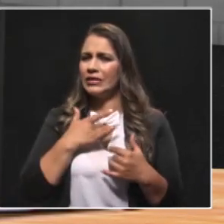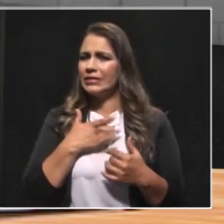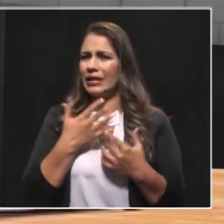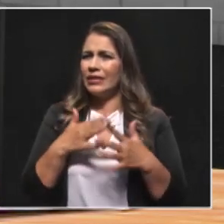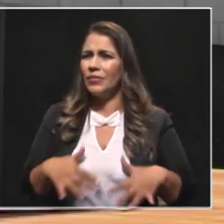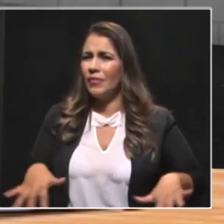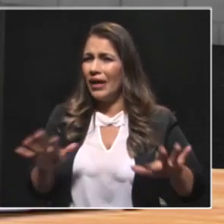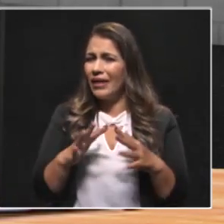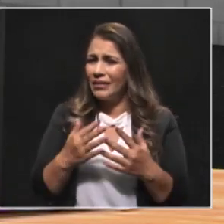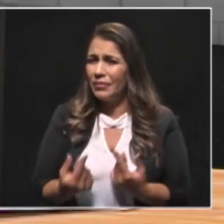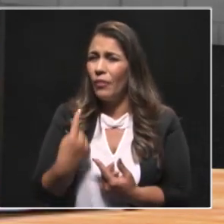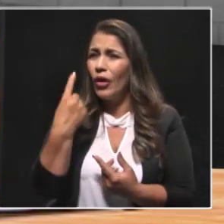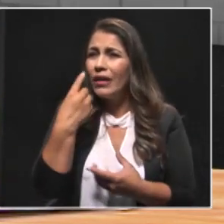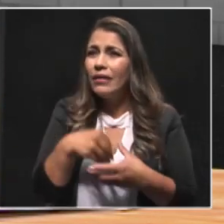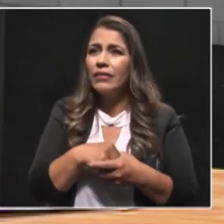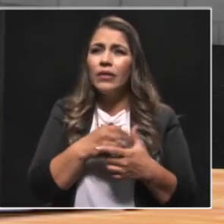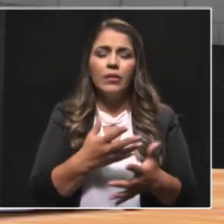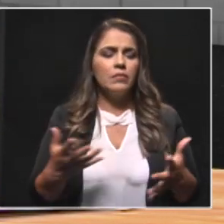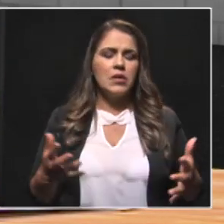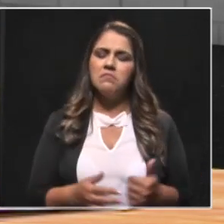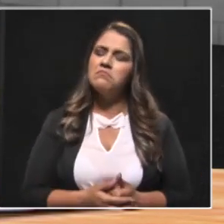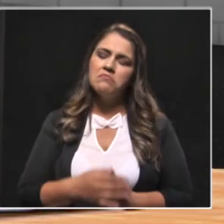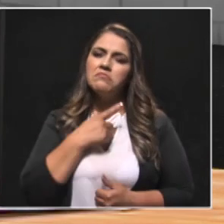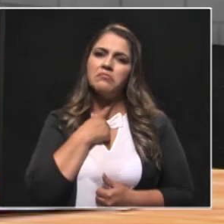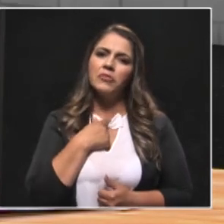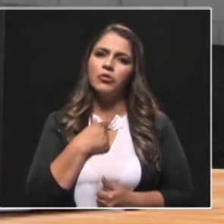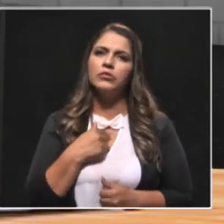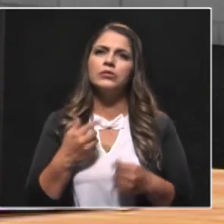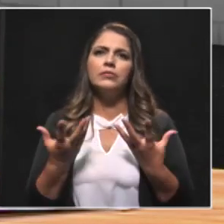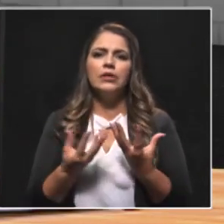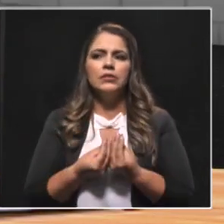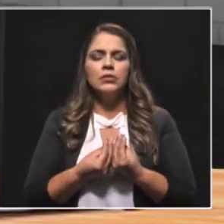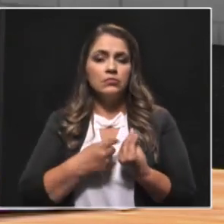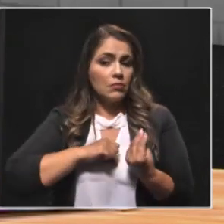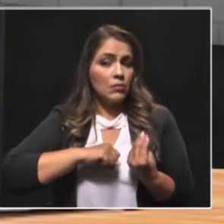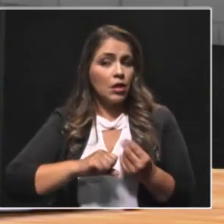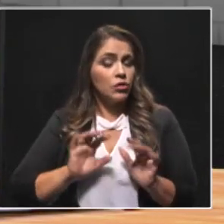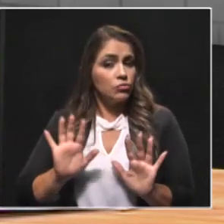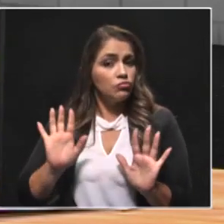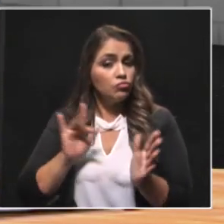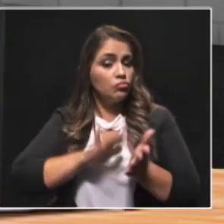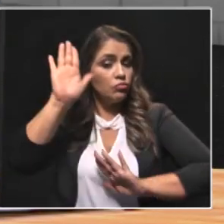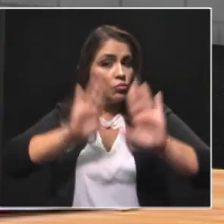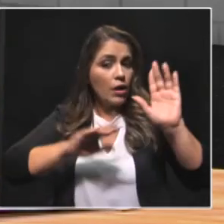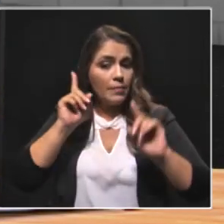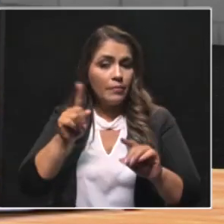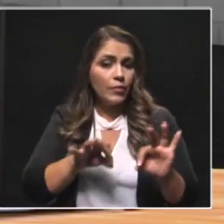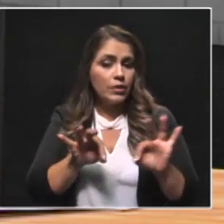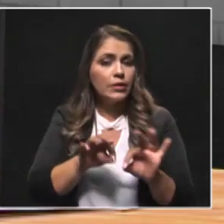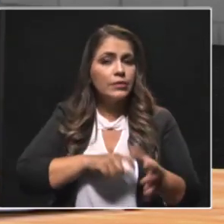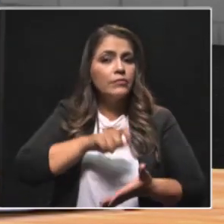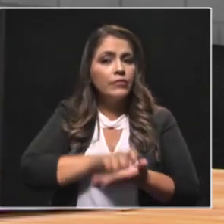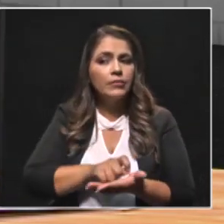en los partidos y que legítimamente hacen uso de esta figura, que tienen todo su derecho y que bueno, lo que estamos buscando es que sea un poco